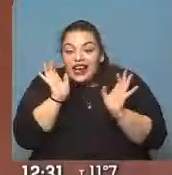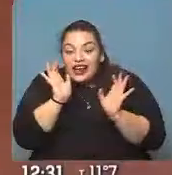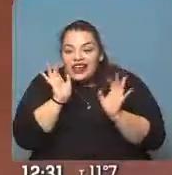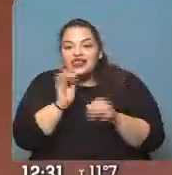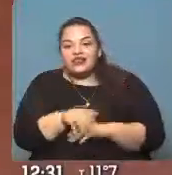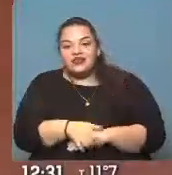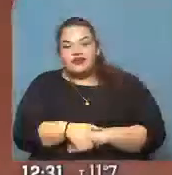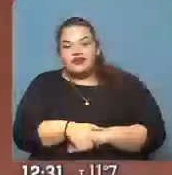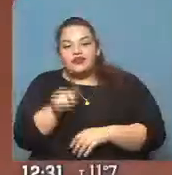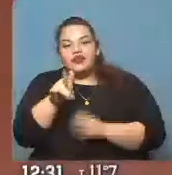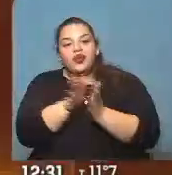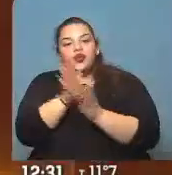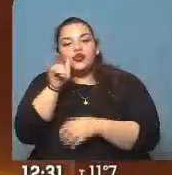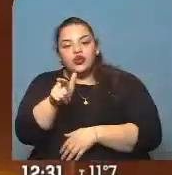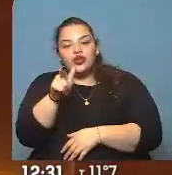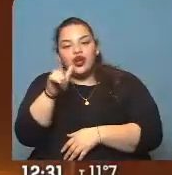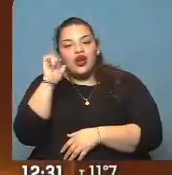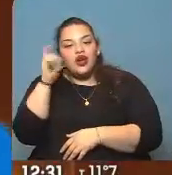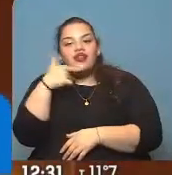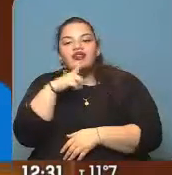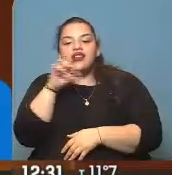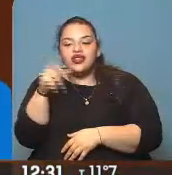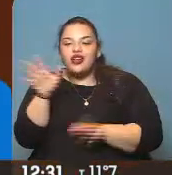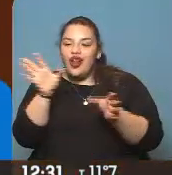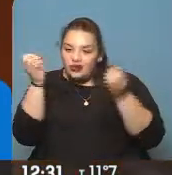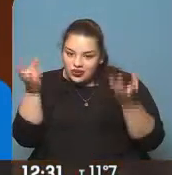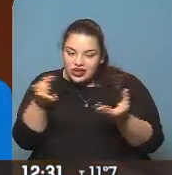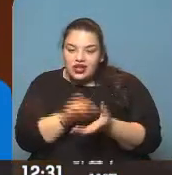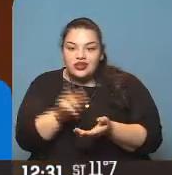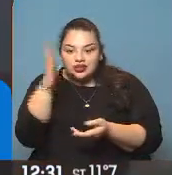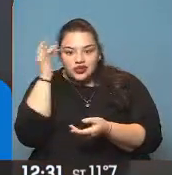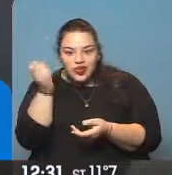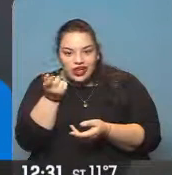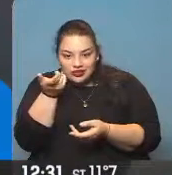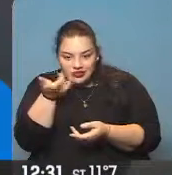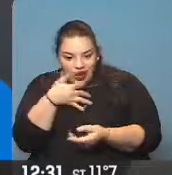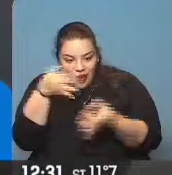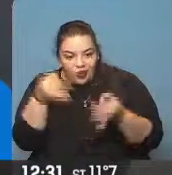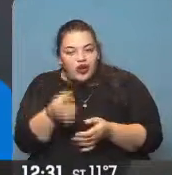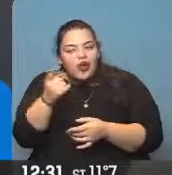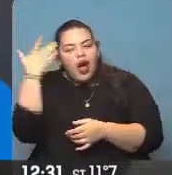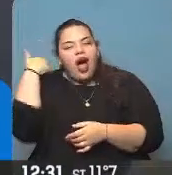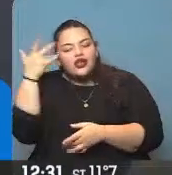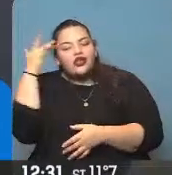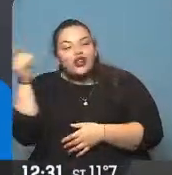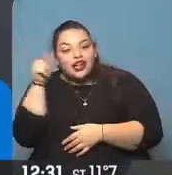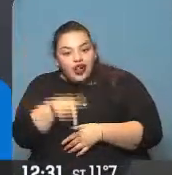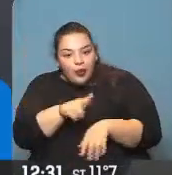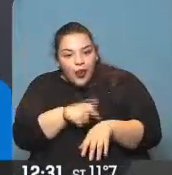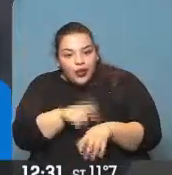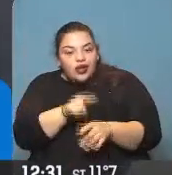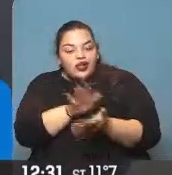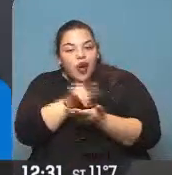este emprendedor acá gastón grecco bienvenido bueno un sueño casi cumplió en algún momento soñaste con todo esto que está pasando con los